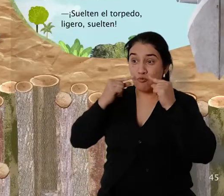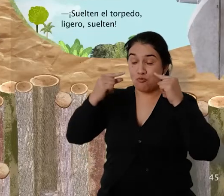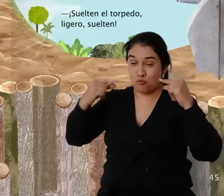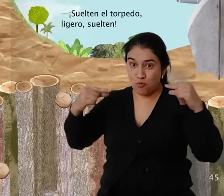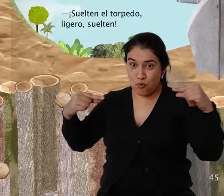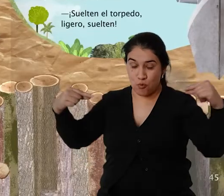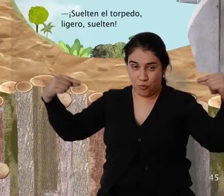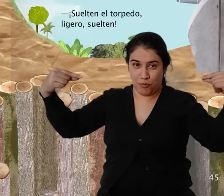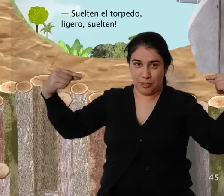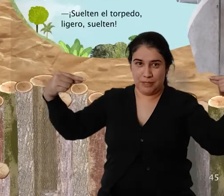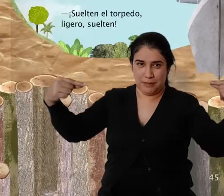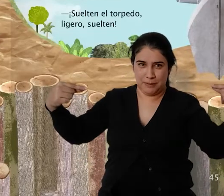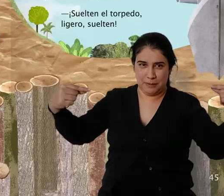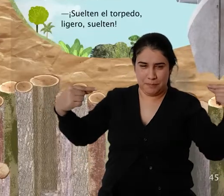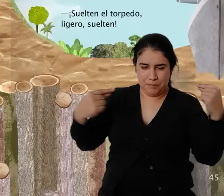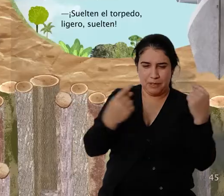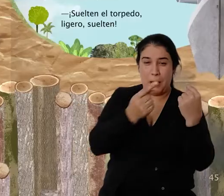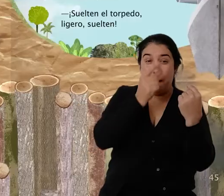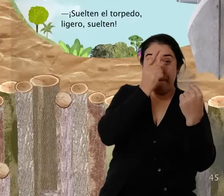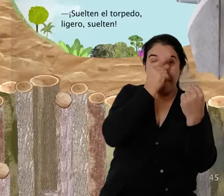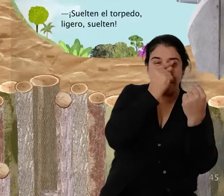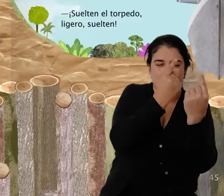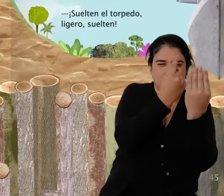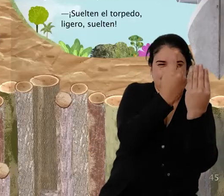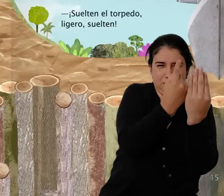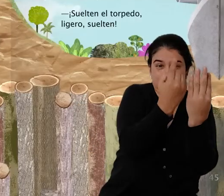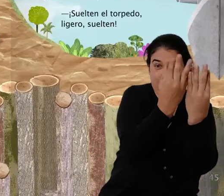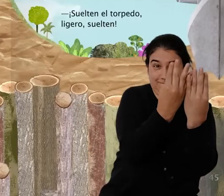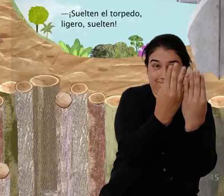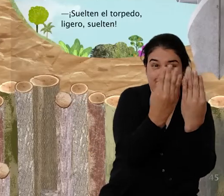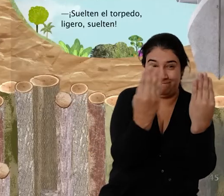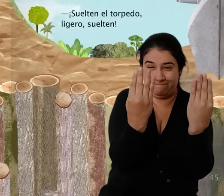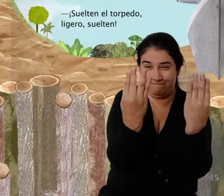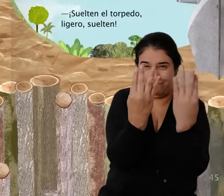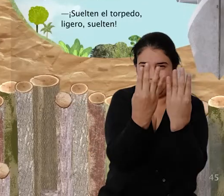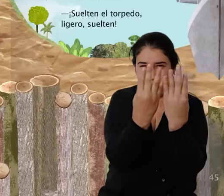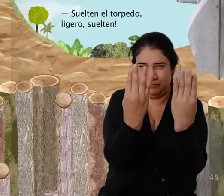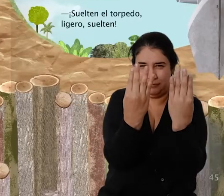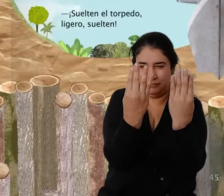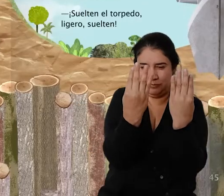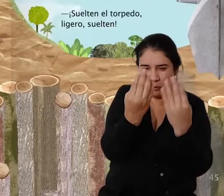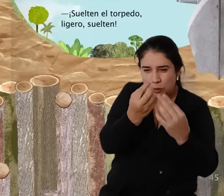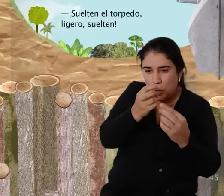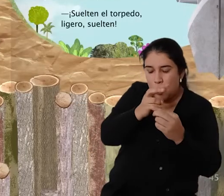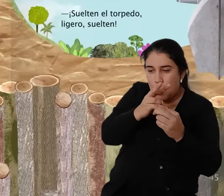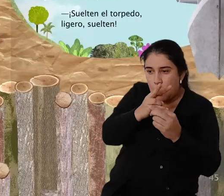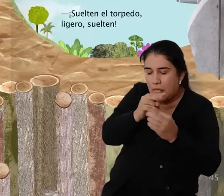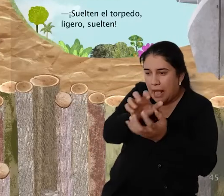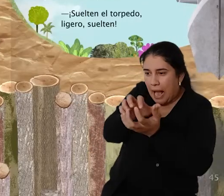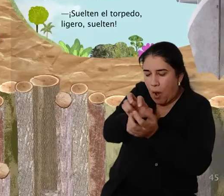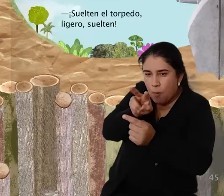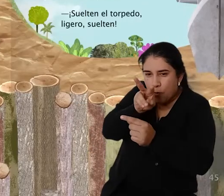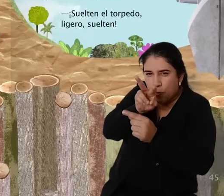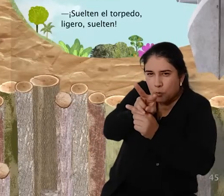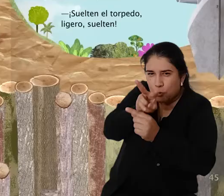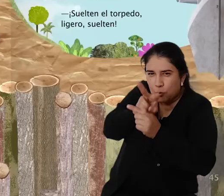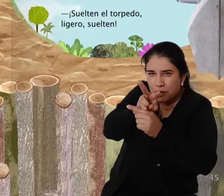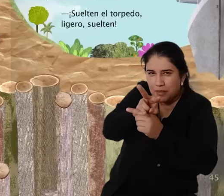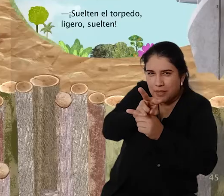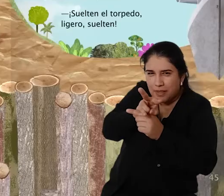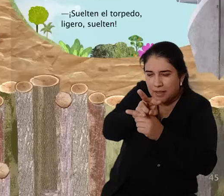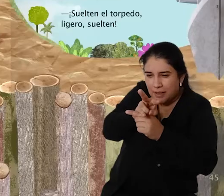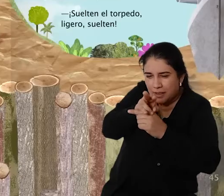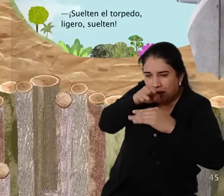Entretanto, el surubí había colocado su torpedo bien en medio del dique, ordenando a 4 yacarés que lo aseguraran